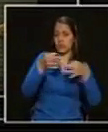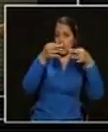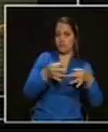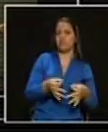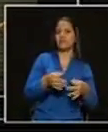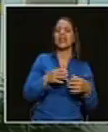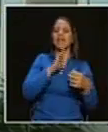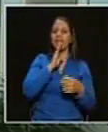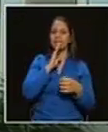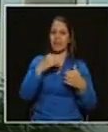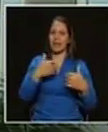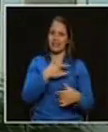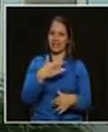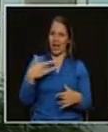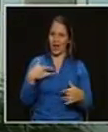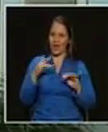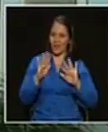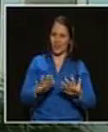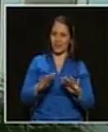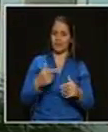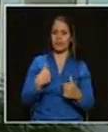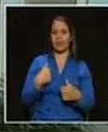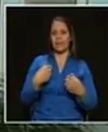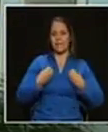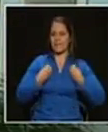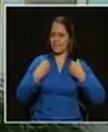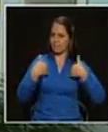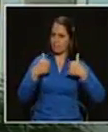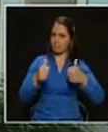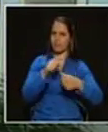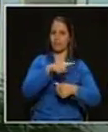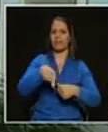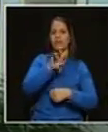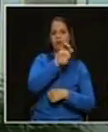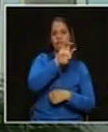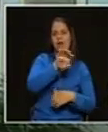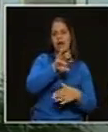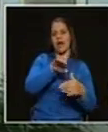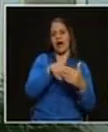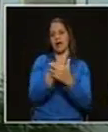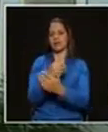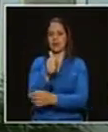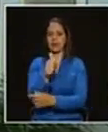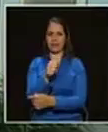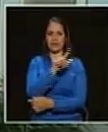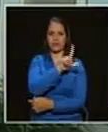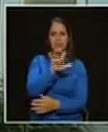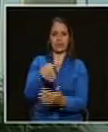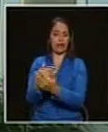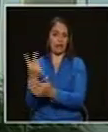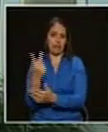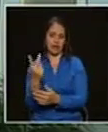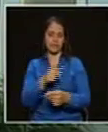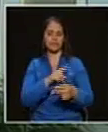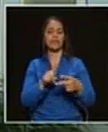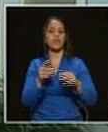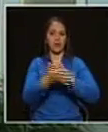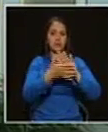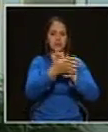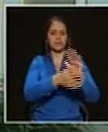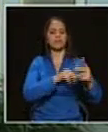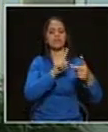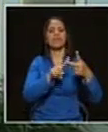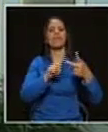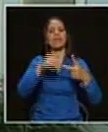caso del programa Vivir Mejor, que es de lunes a viernes de 9 a 10 de la mañana, y ese está en el horario original, la lengua de señas. También el caso del programa Saberte